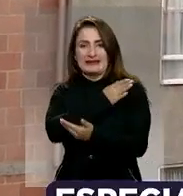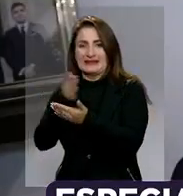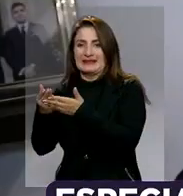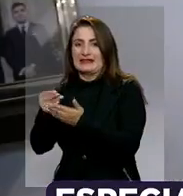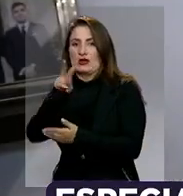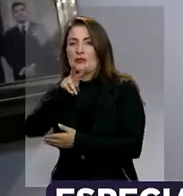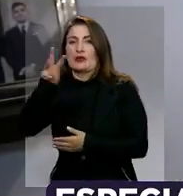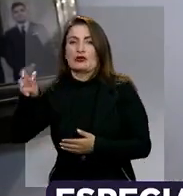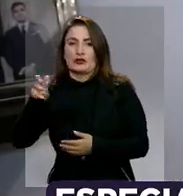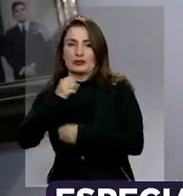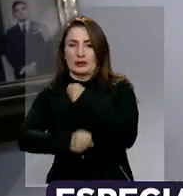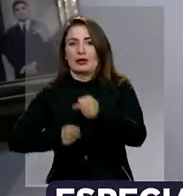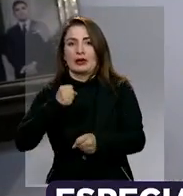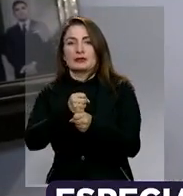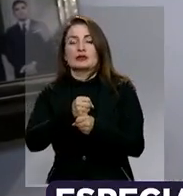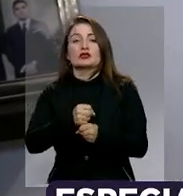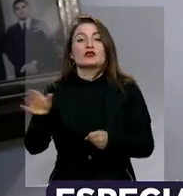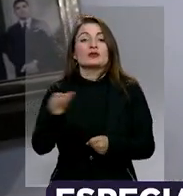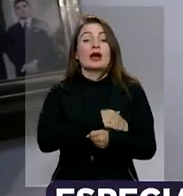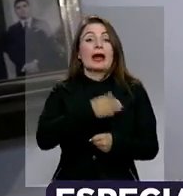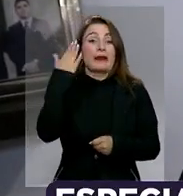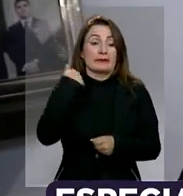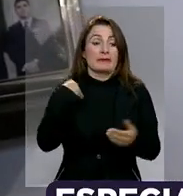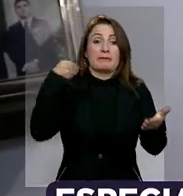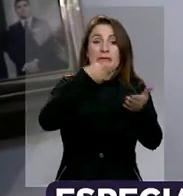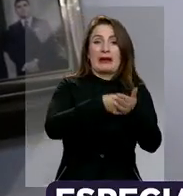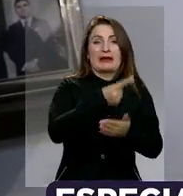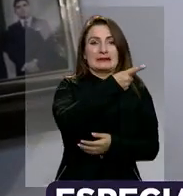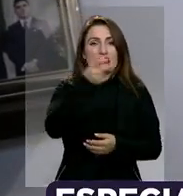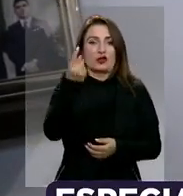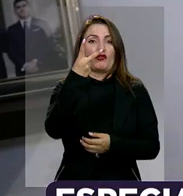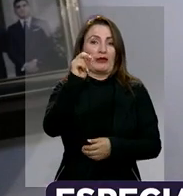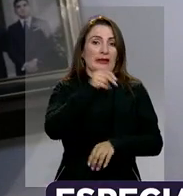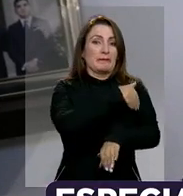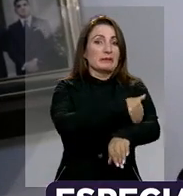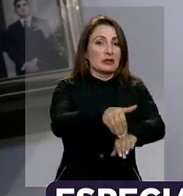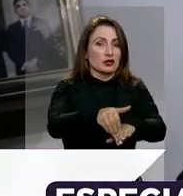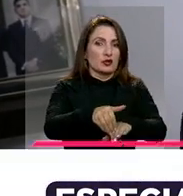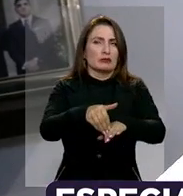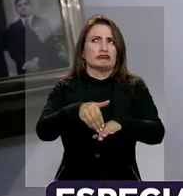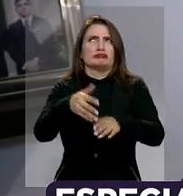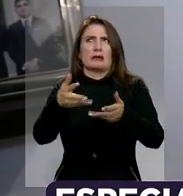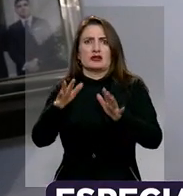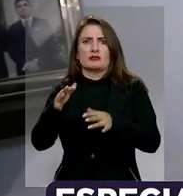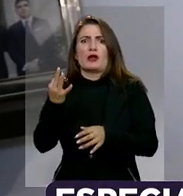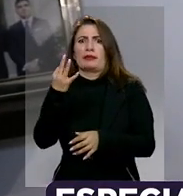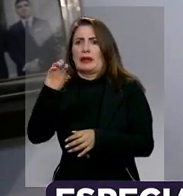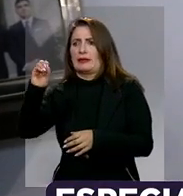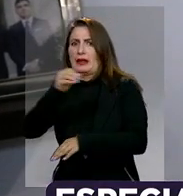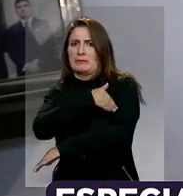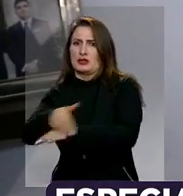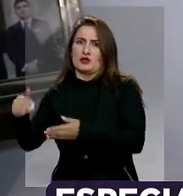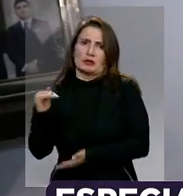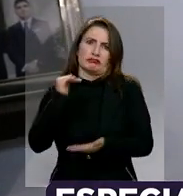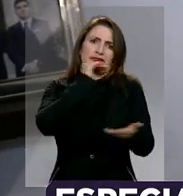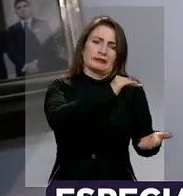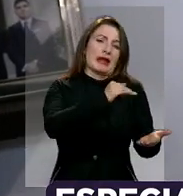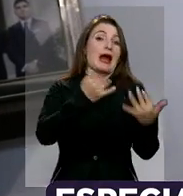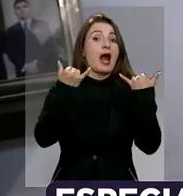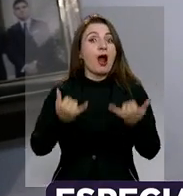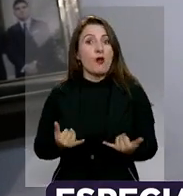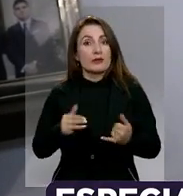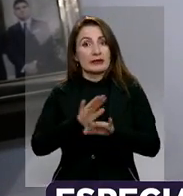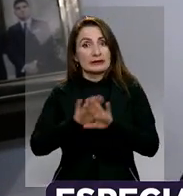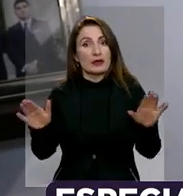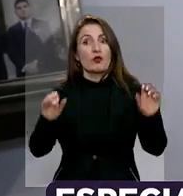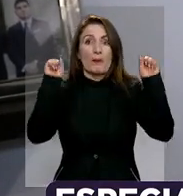años. Antes, para comprar una vivienda de 120 millones de pesos vivienda de interés social, se requerían más de 30 millones de pesos de cuota inicial. Ahora va